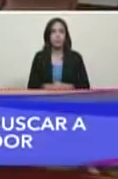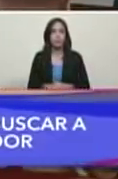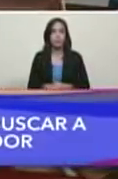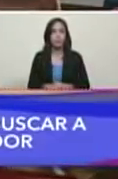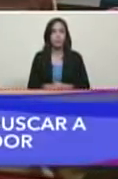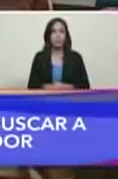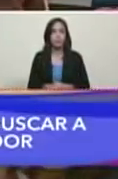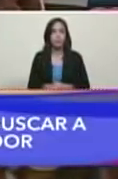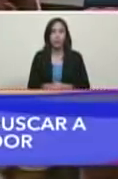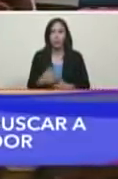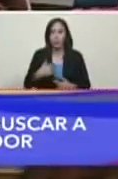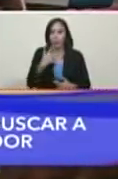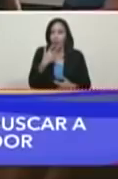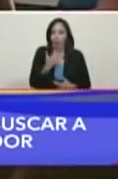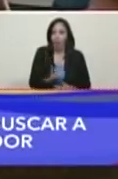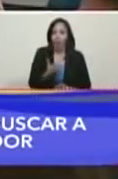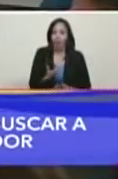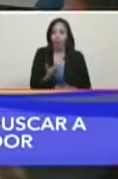Se le sale la baba.